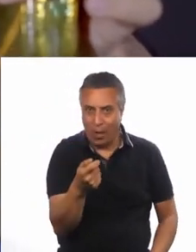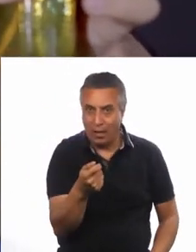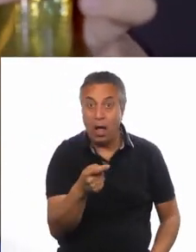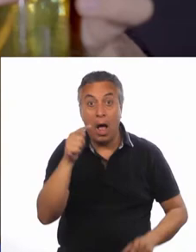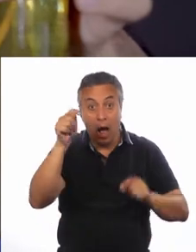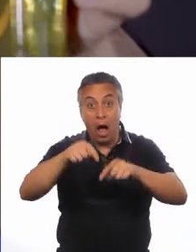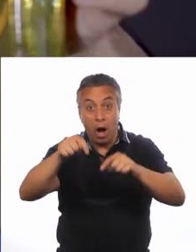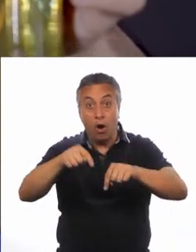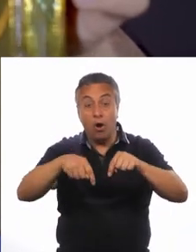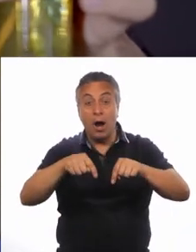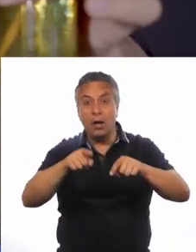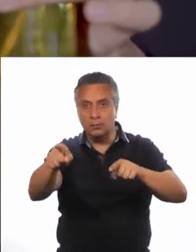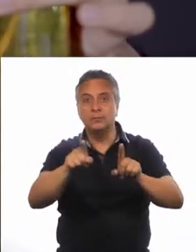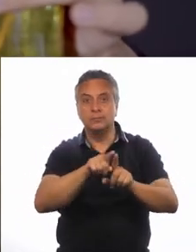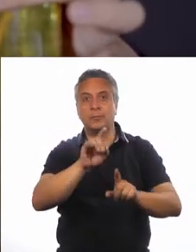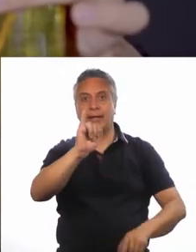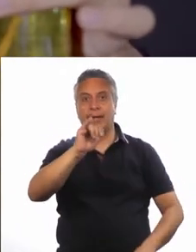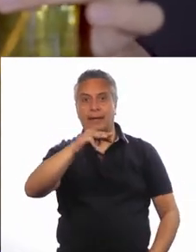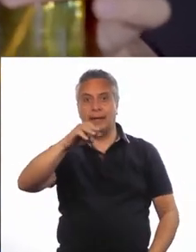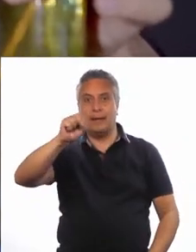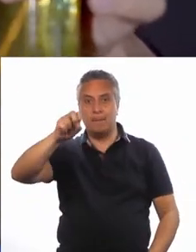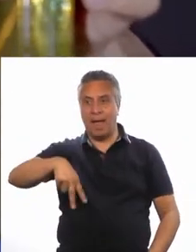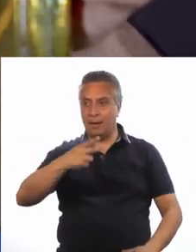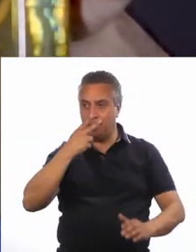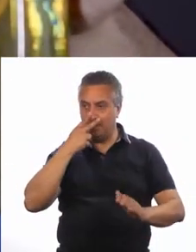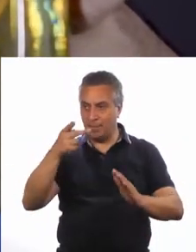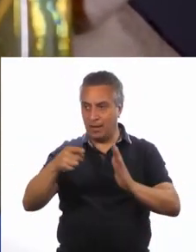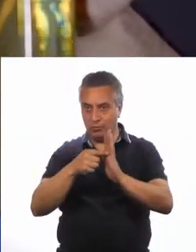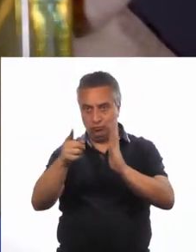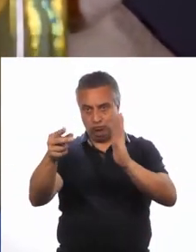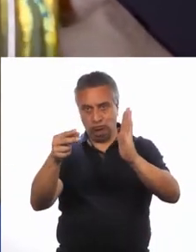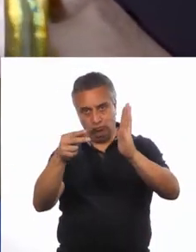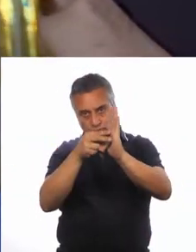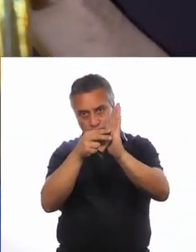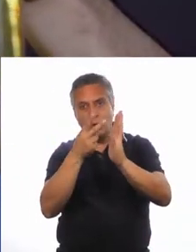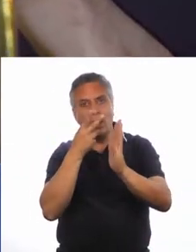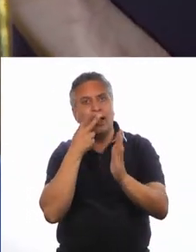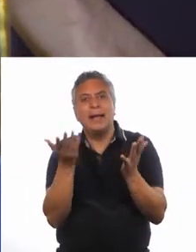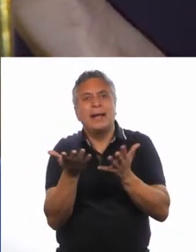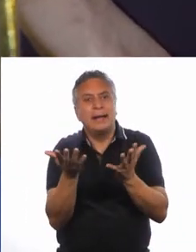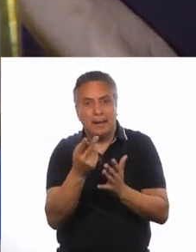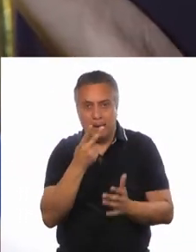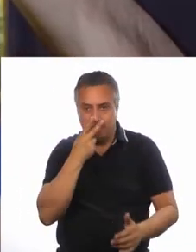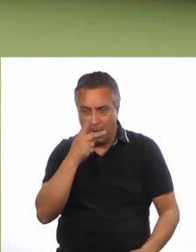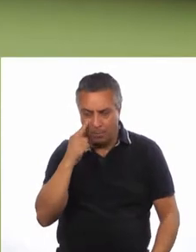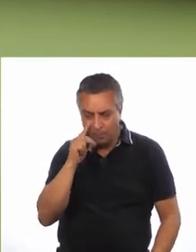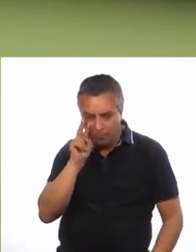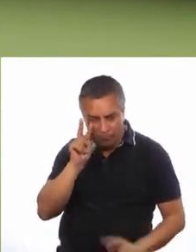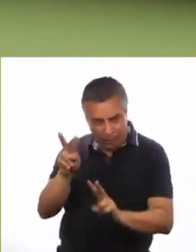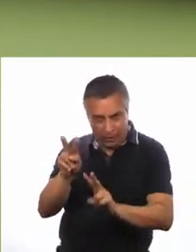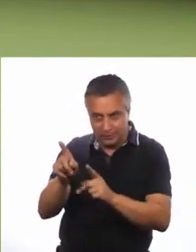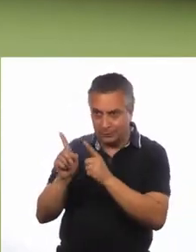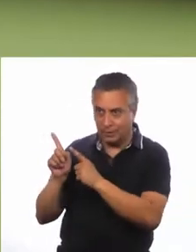imán sólo debemos acercarlo a nuestro trozo de atmósfera para que veamos qué es lo que ocurre fíjense